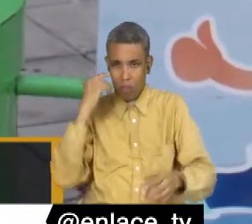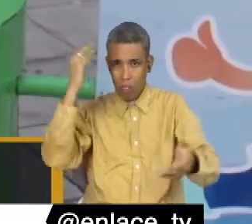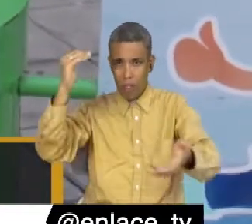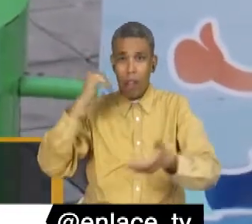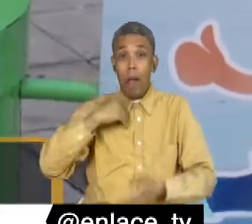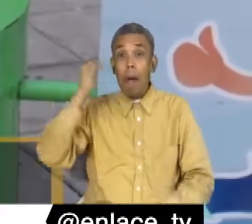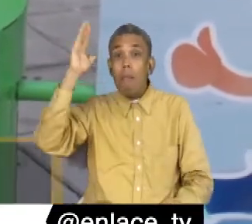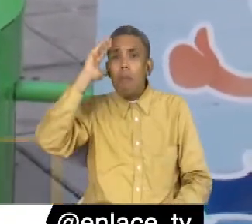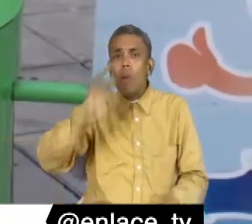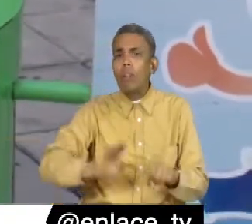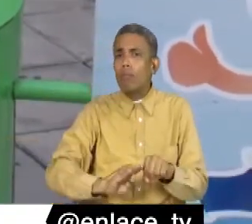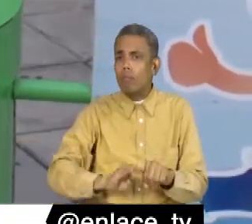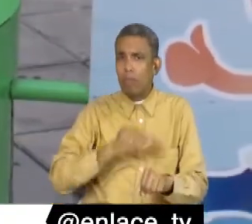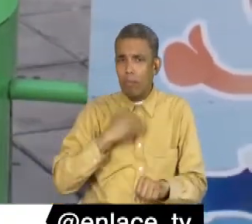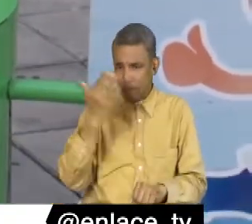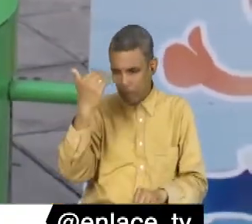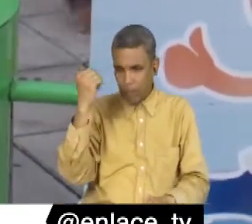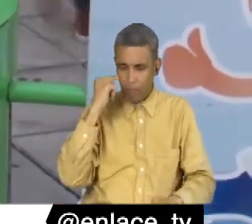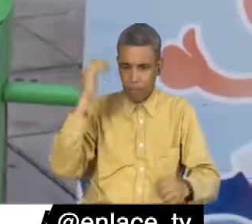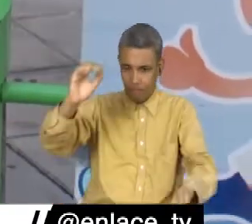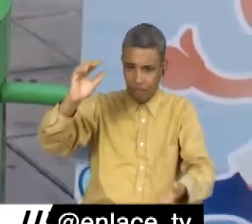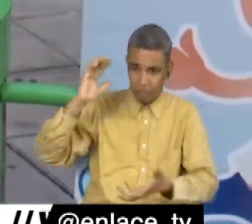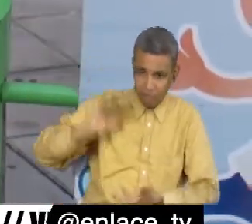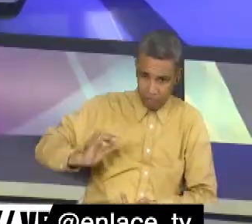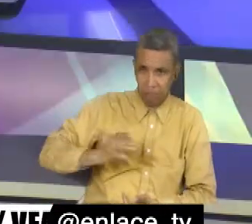de la Policía del Magdalena Medio.